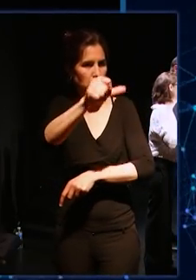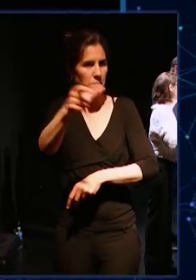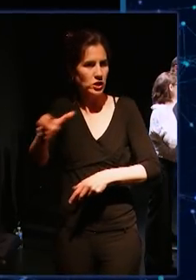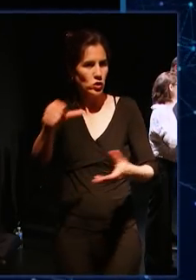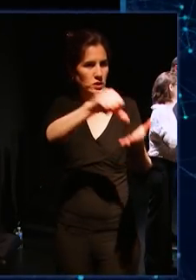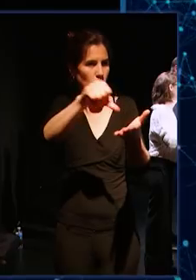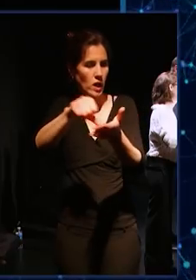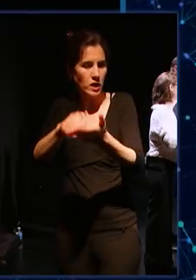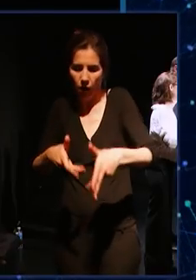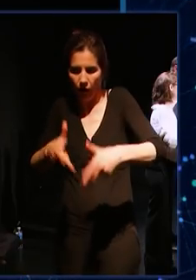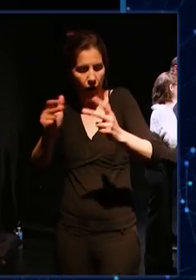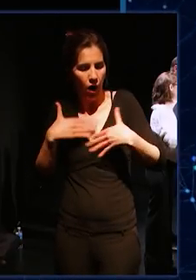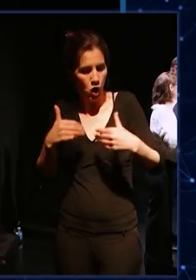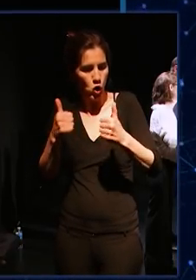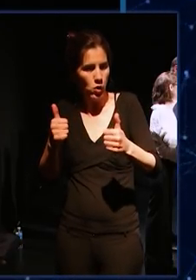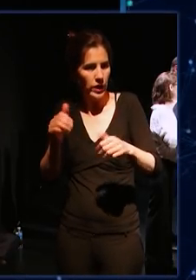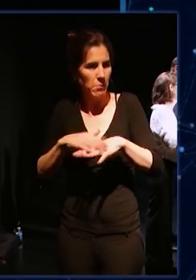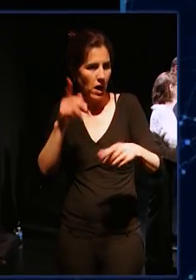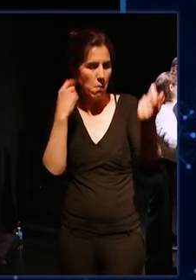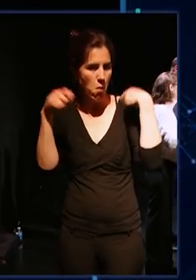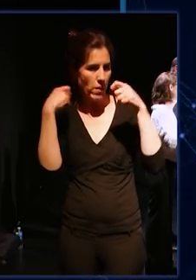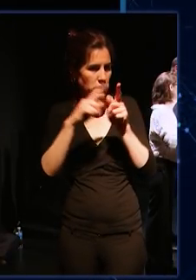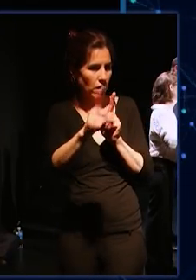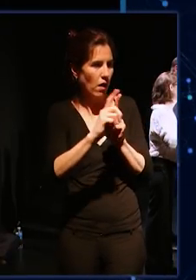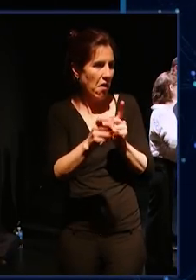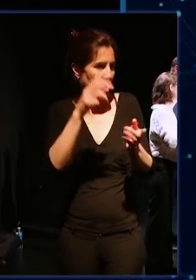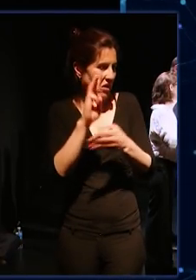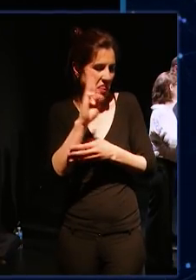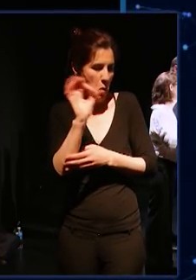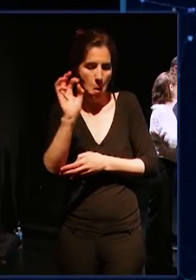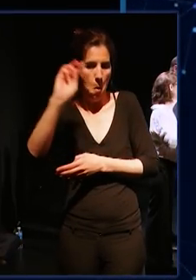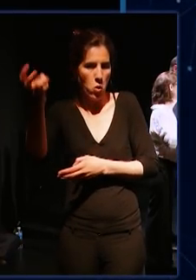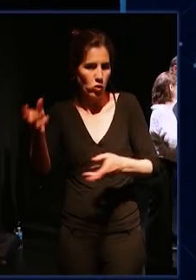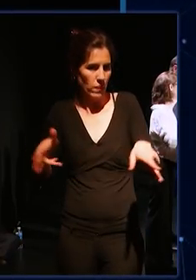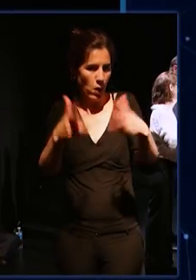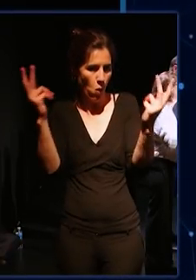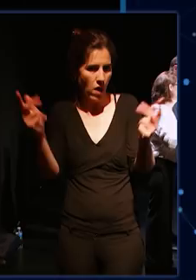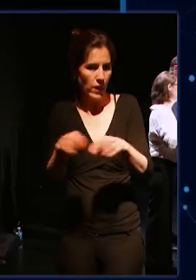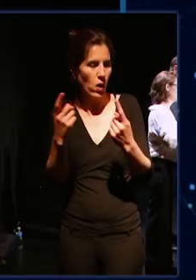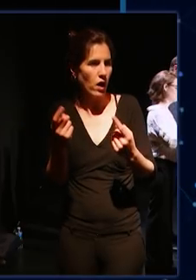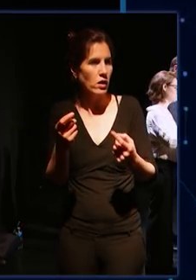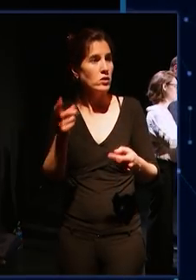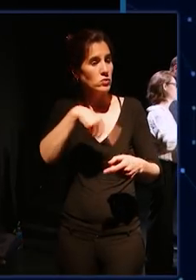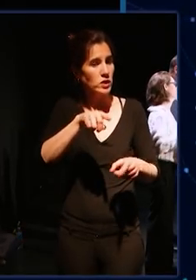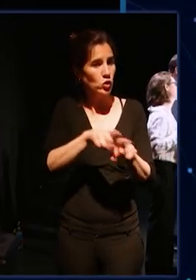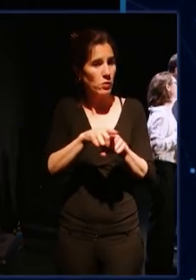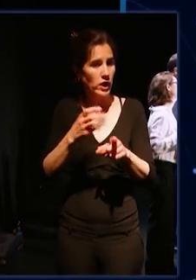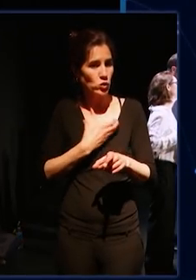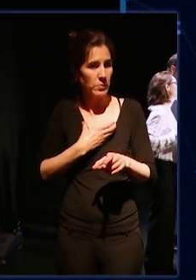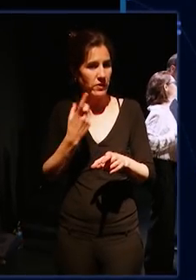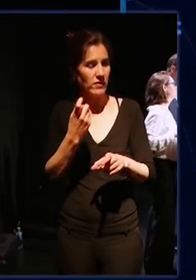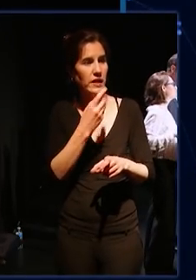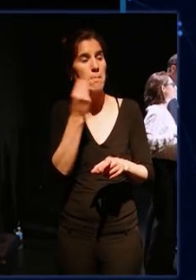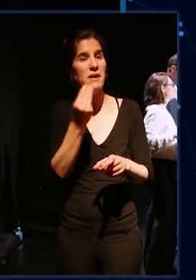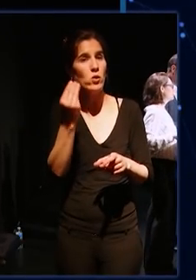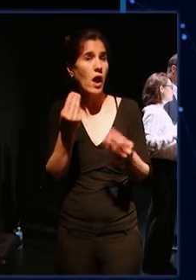que quiera para moverse por Cardedeu y por donde toque. Y creo que como ayuntamiento lo que tenemos que hacer es mejorar la vida del ciudadano y